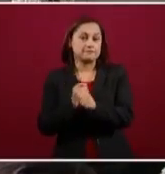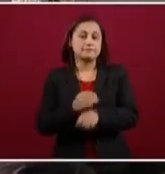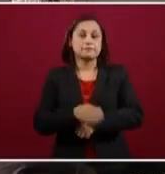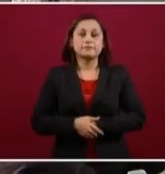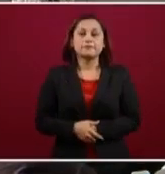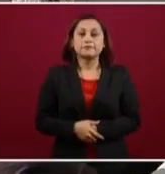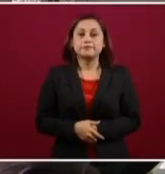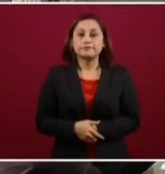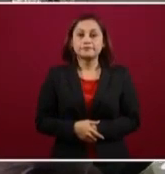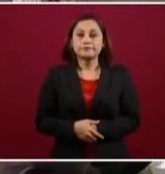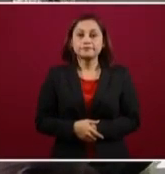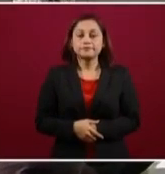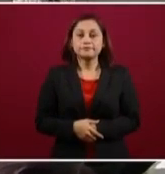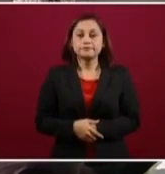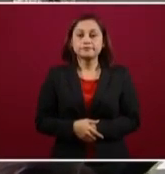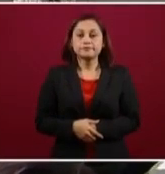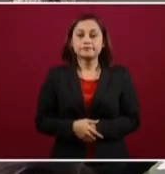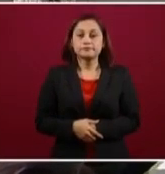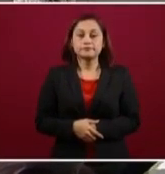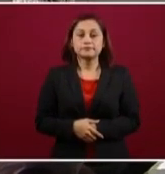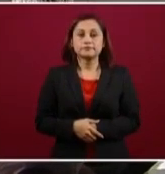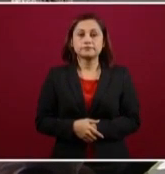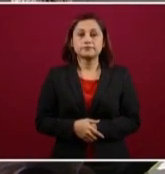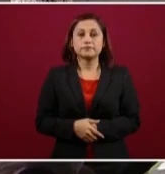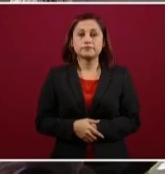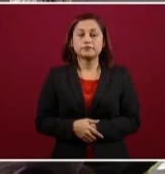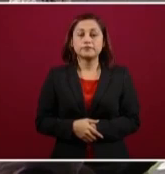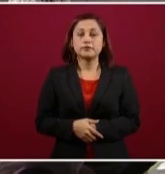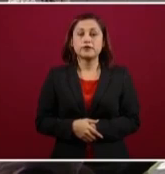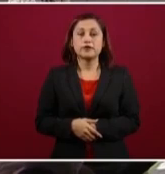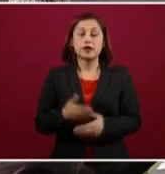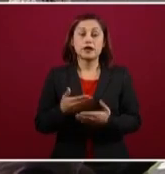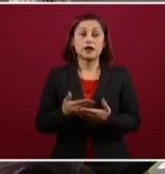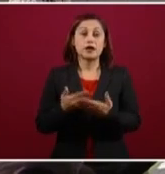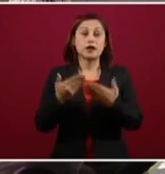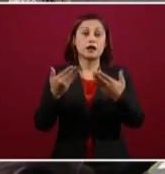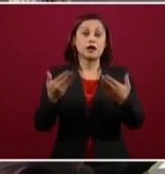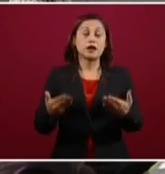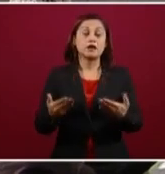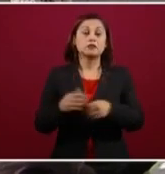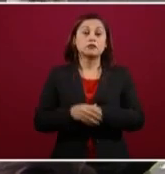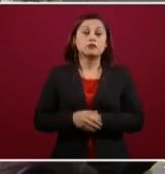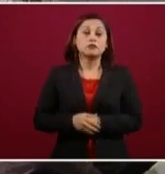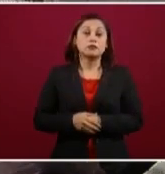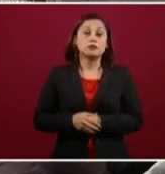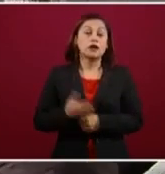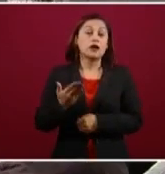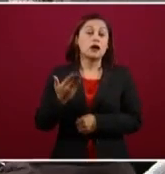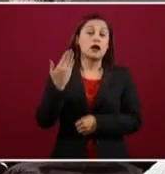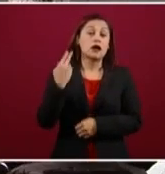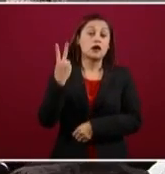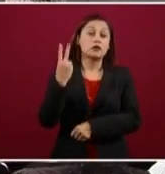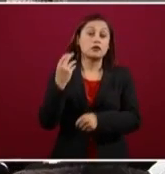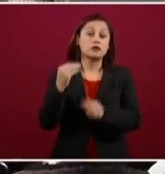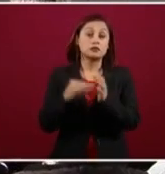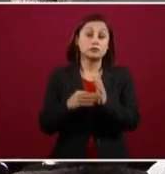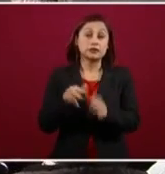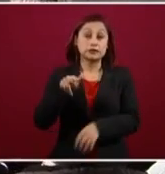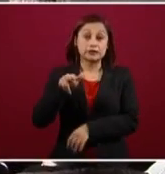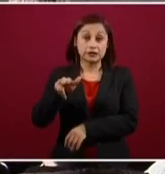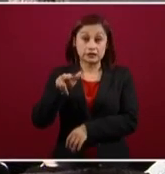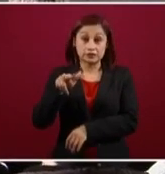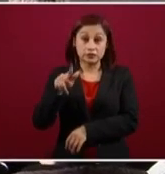en comparación con el primer semestre del año pasado.